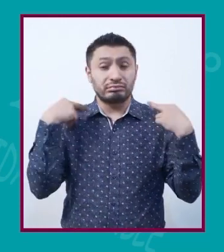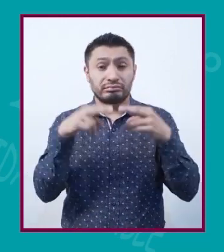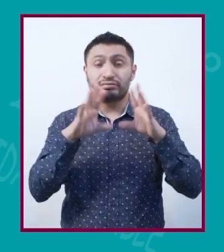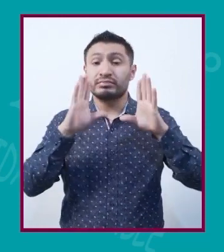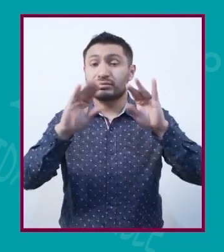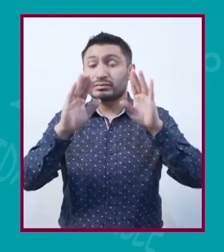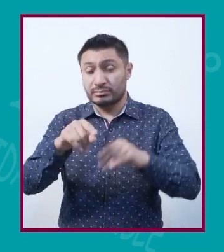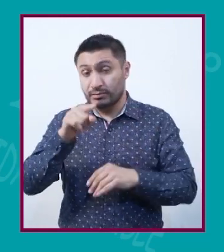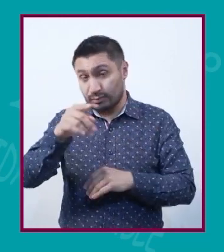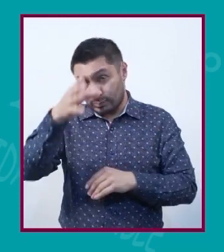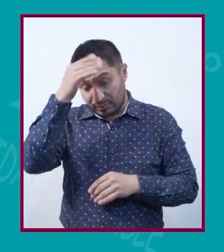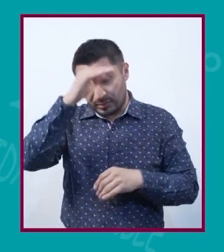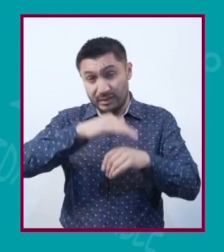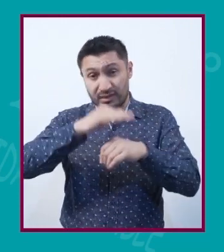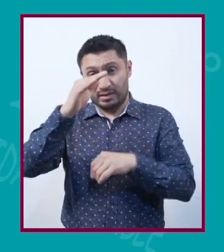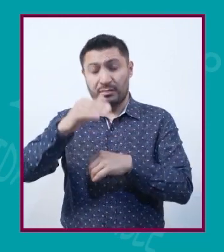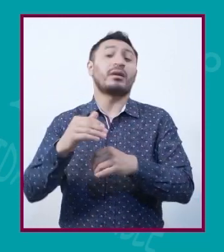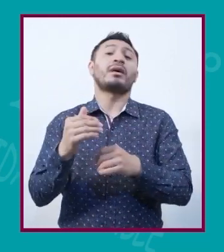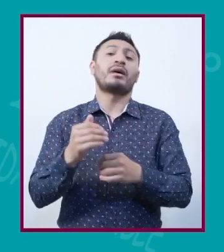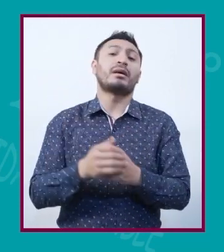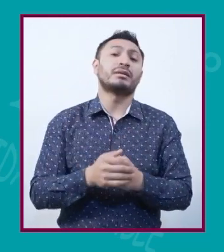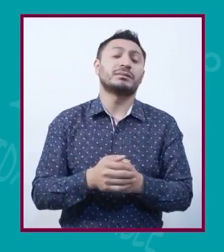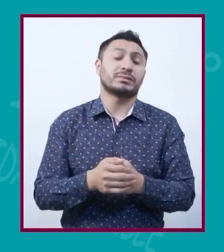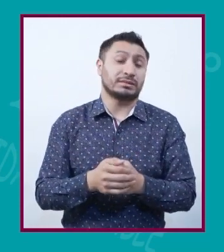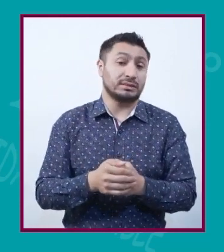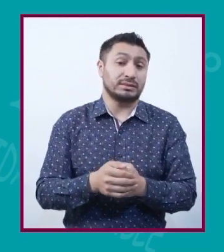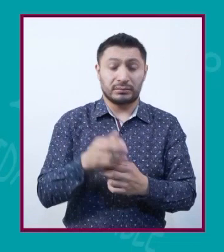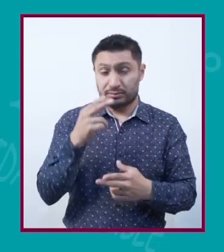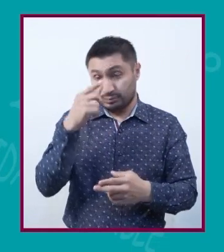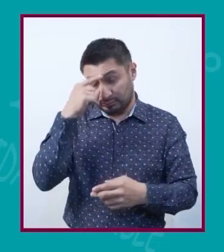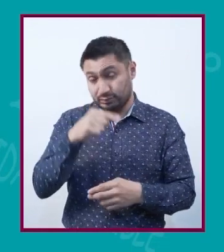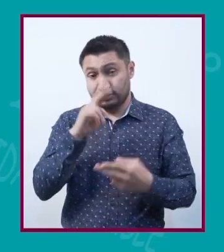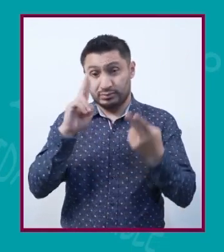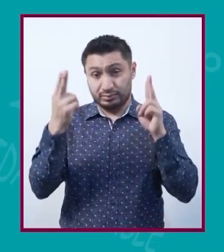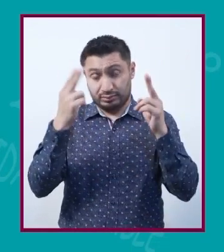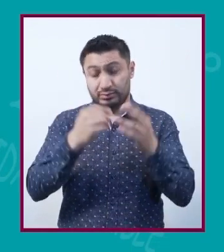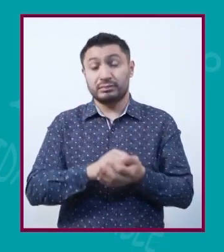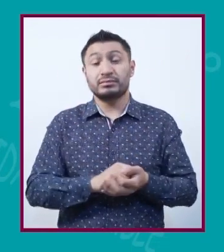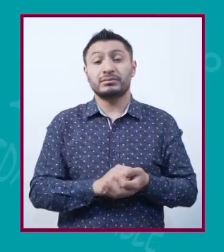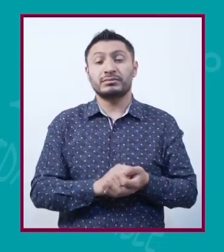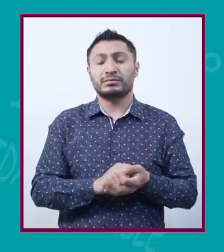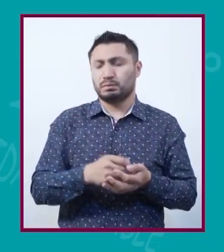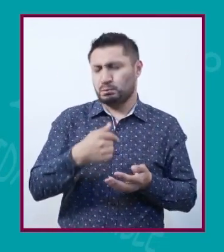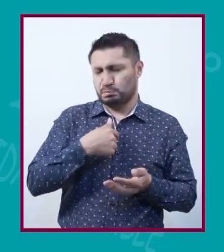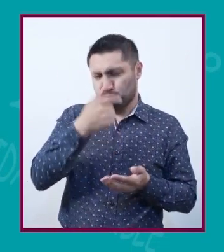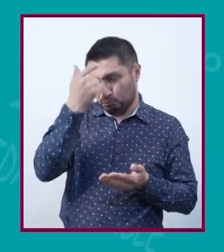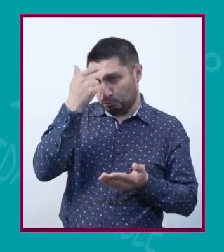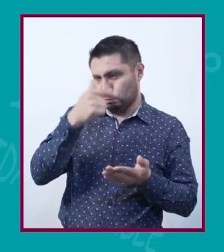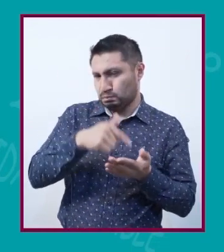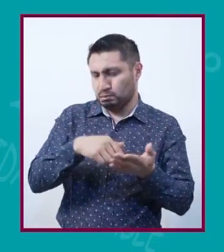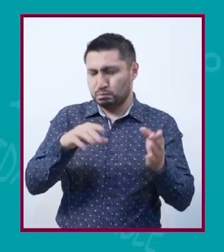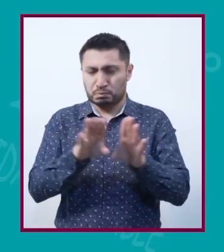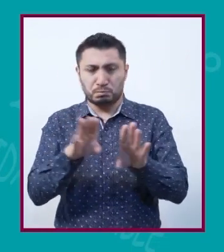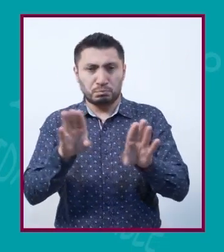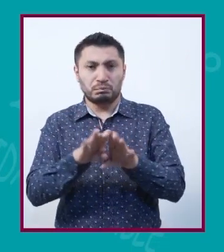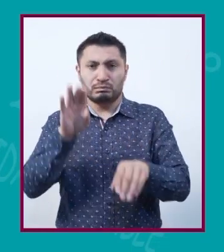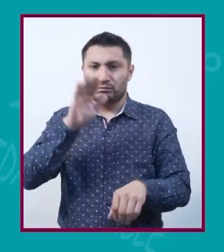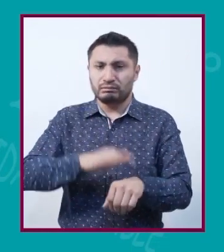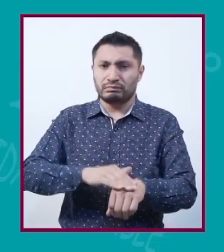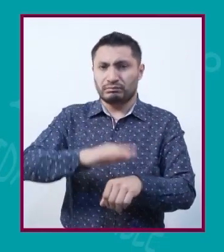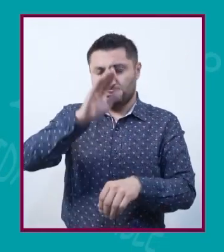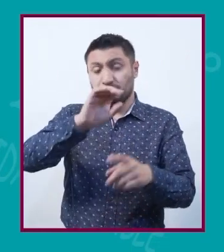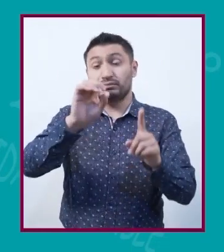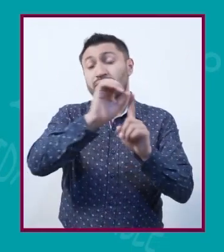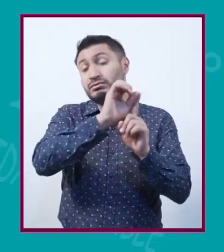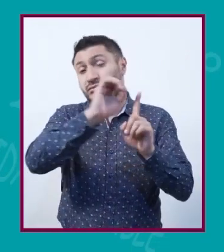para poder pasar a la siguiente etapa de educación. Te enseña a tener un poco más de organización